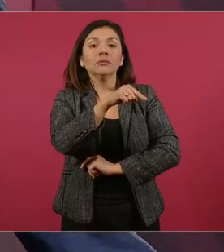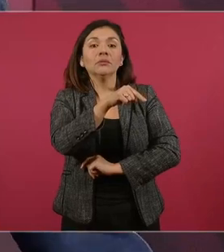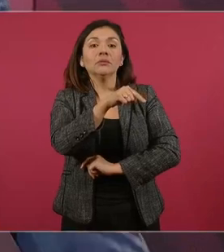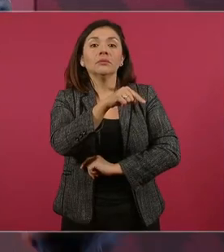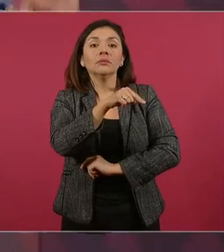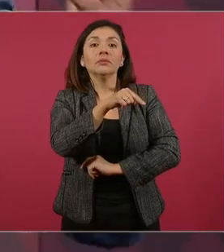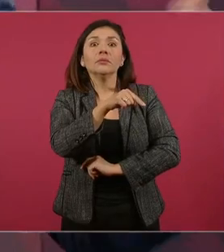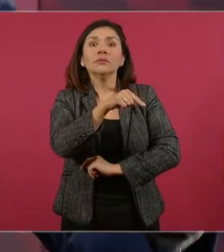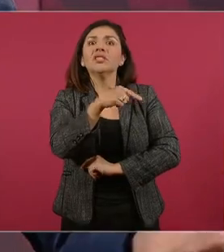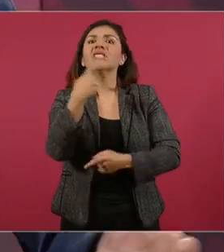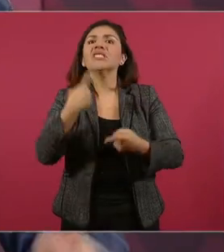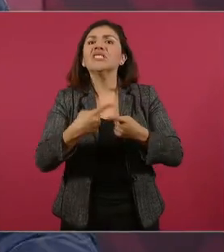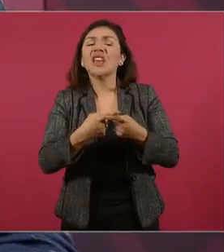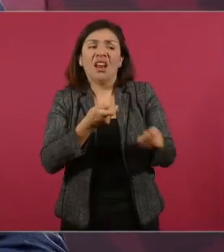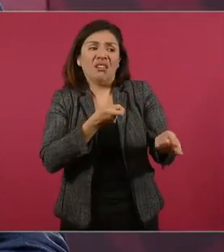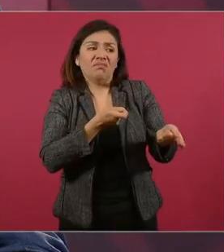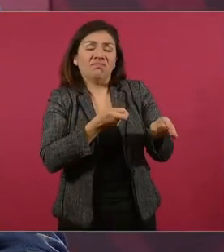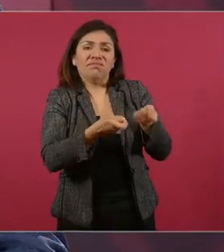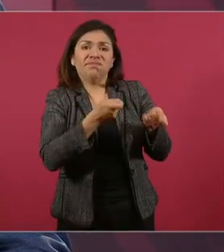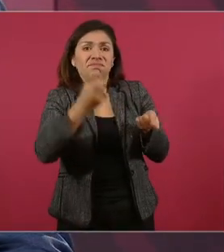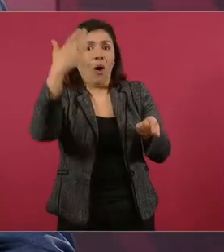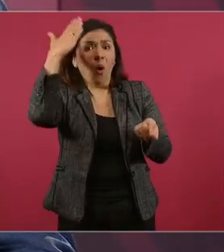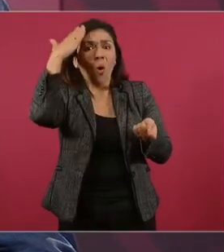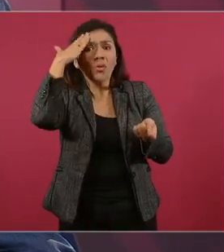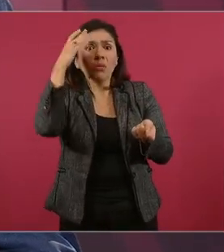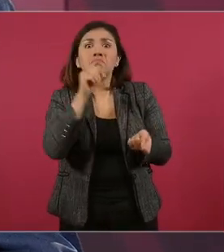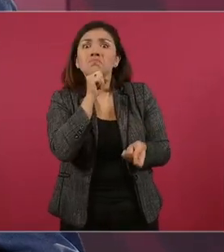tenían el control completo del aeropuerto.